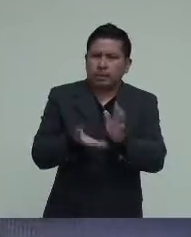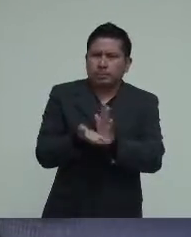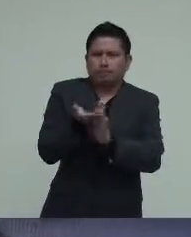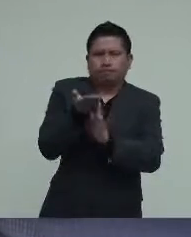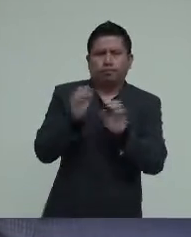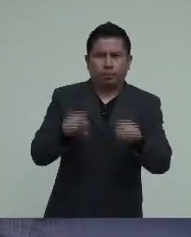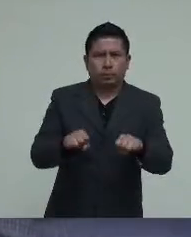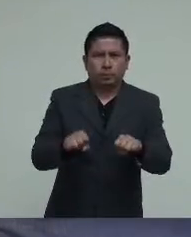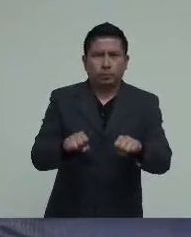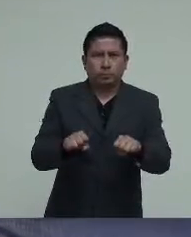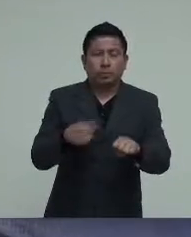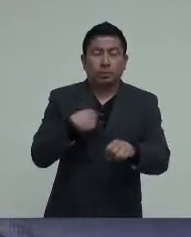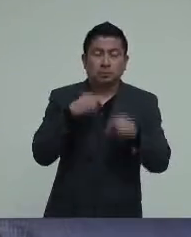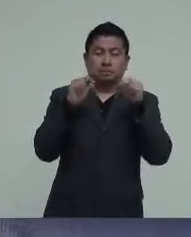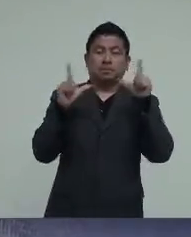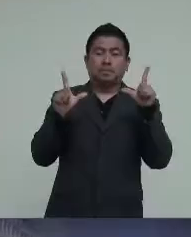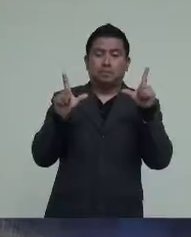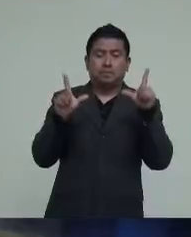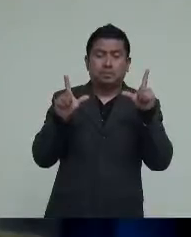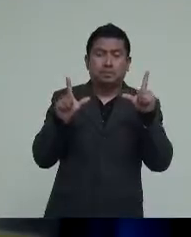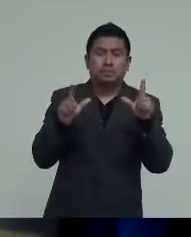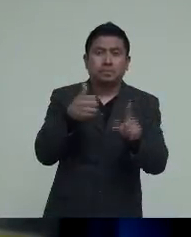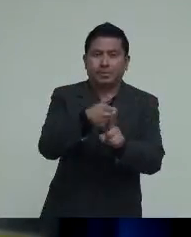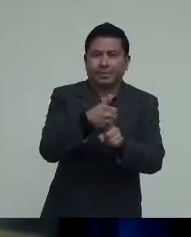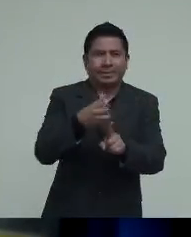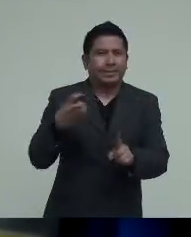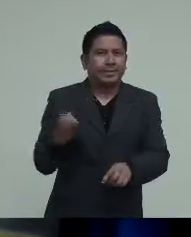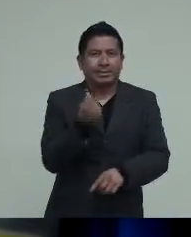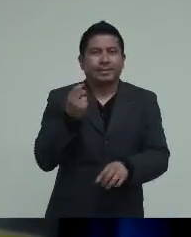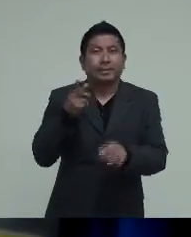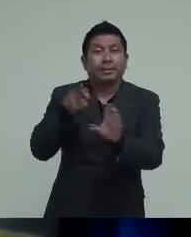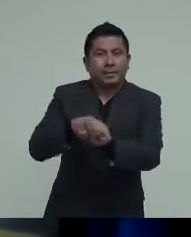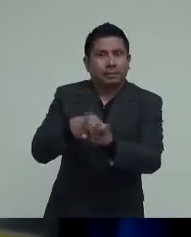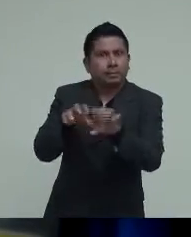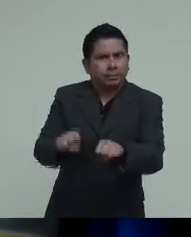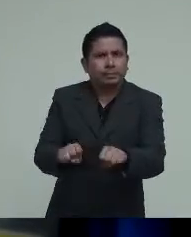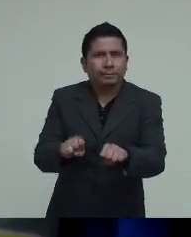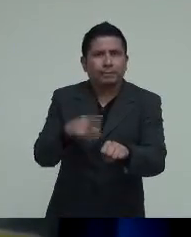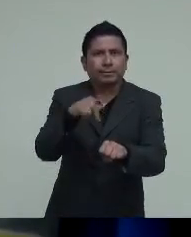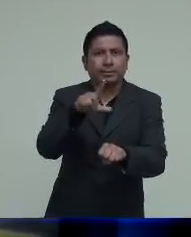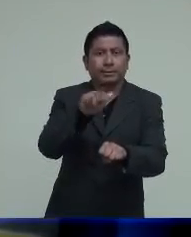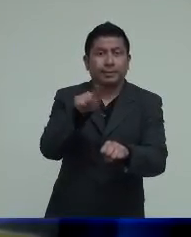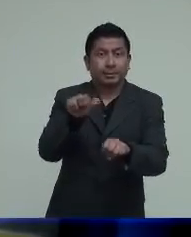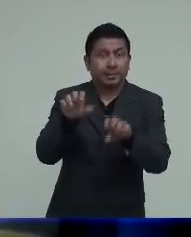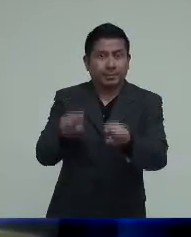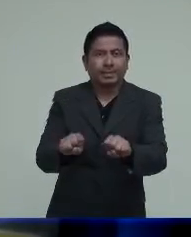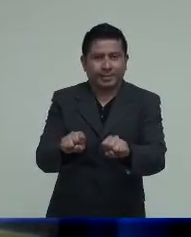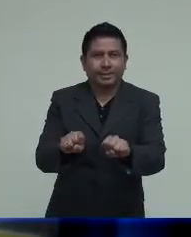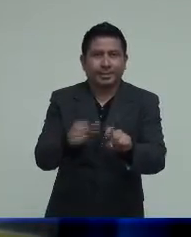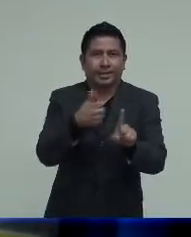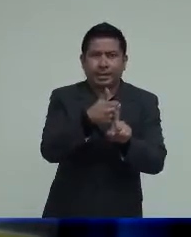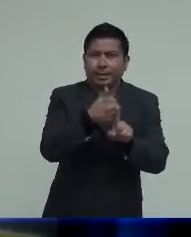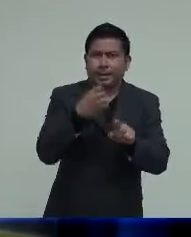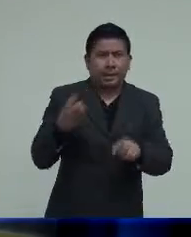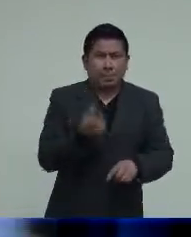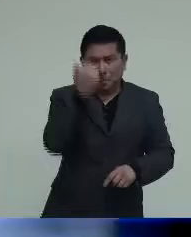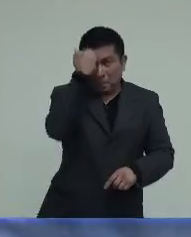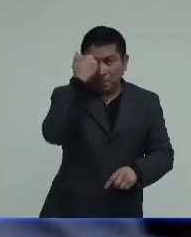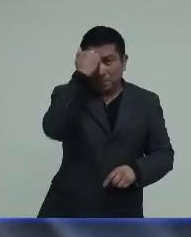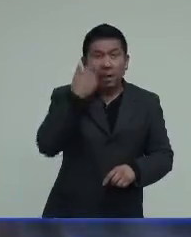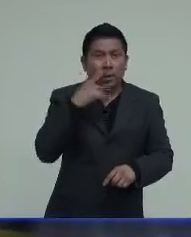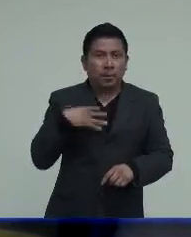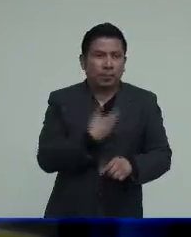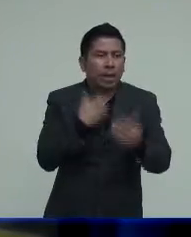y poder salir adelante. Me impresionó bastante porque él rápido, como el que dice, rápido